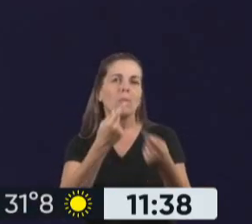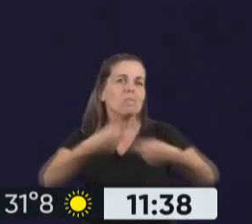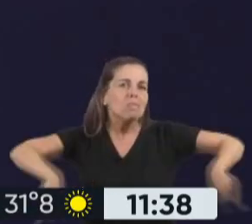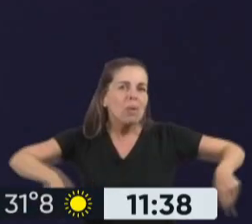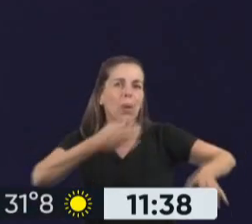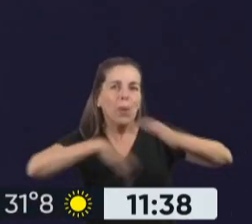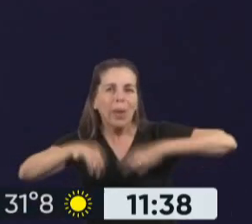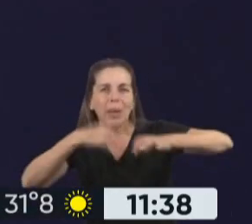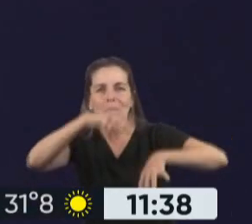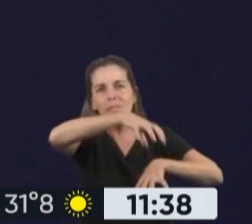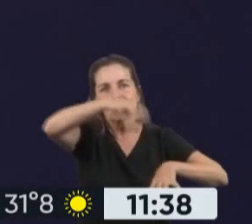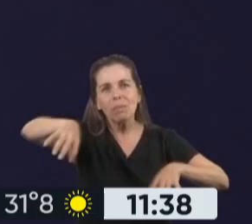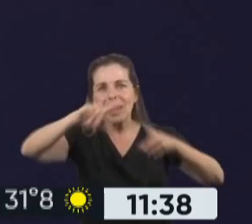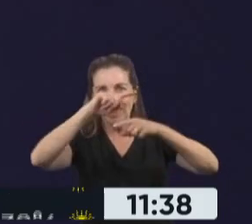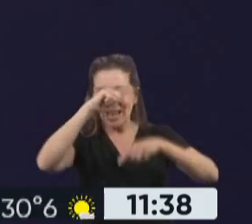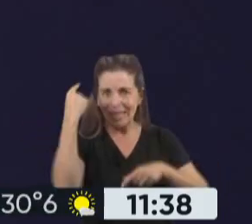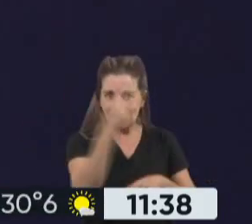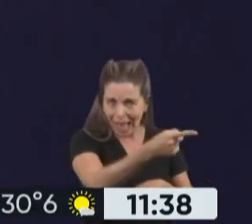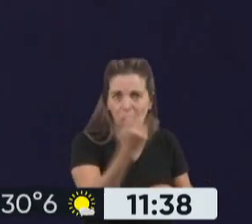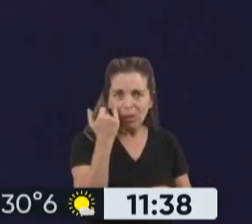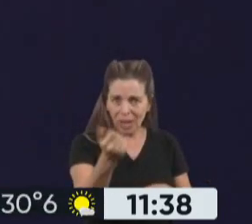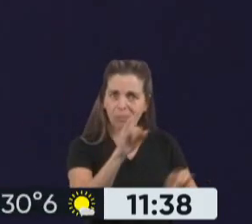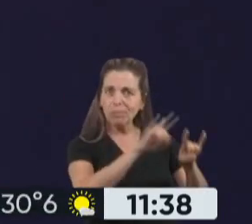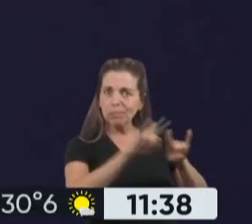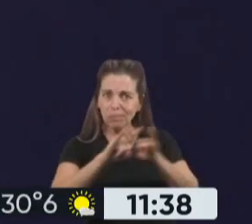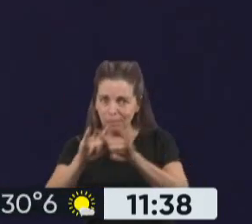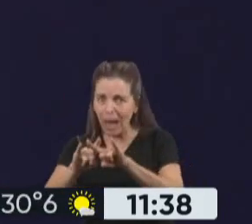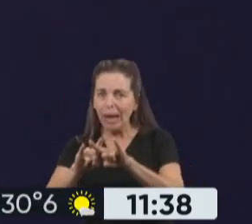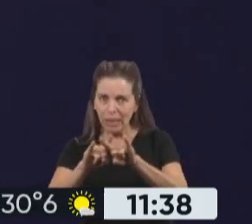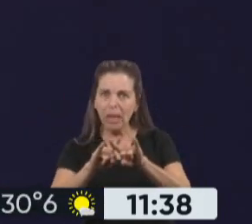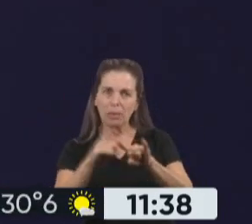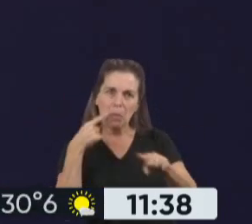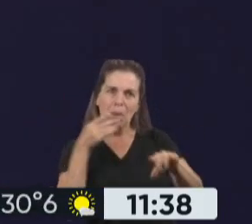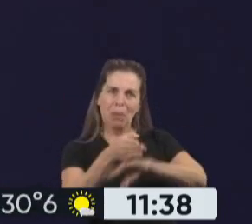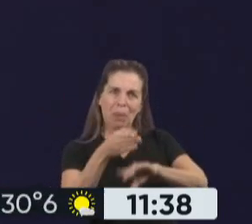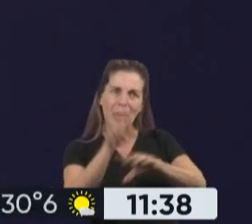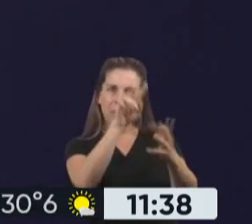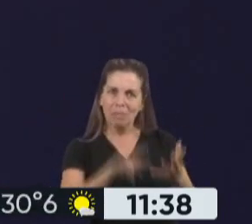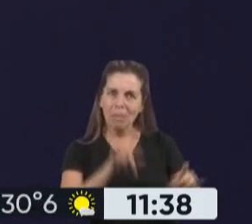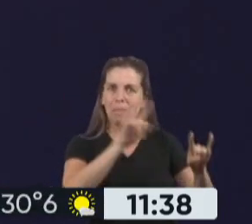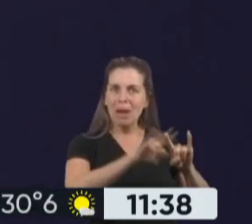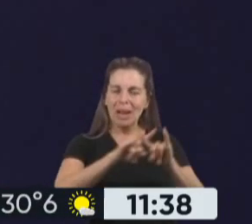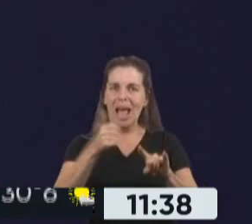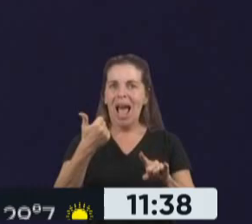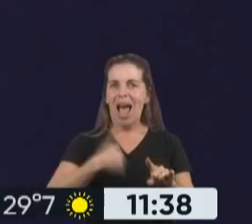están disponibles en la web de subastas de edificios públicos, en la página